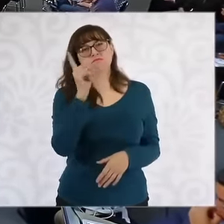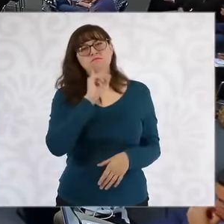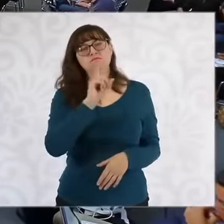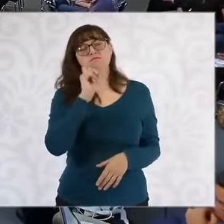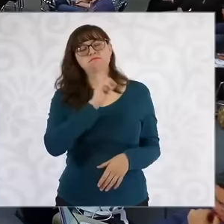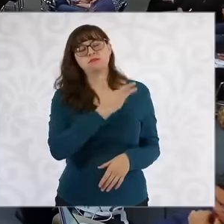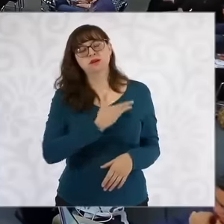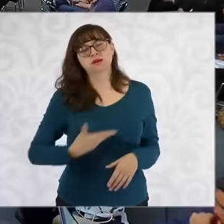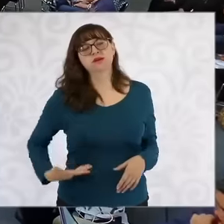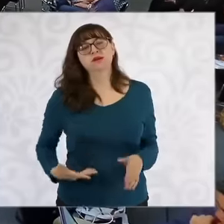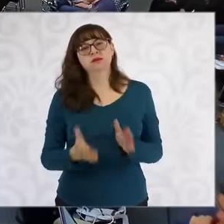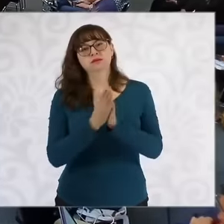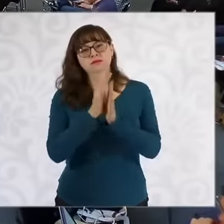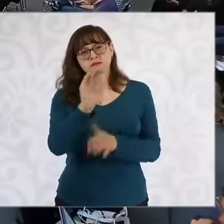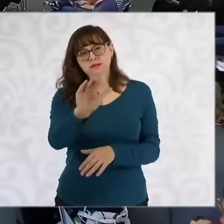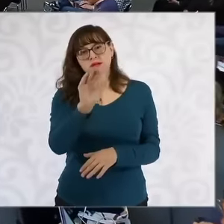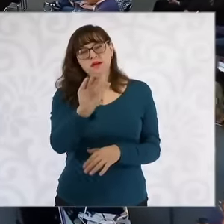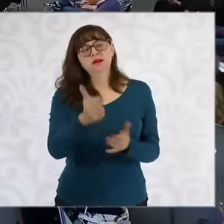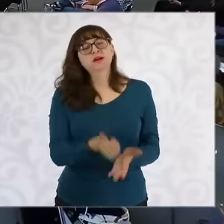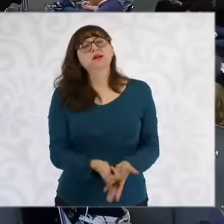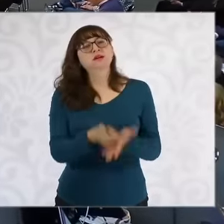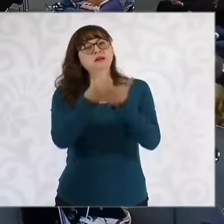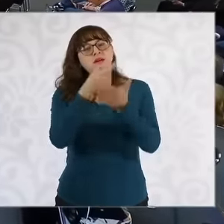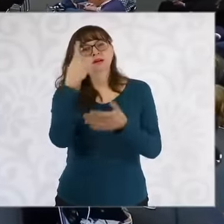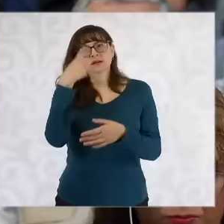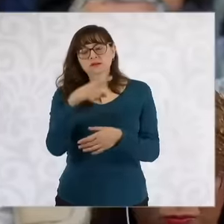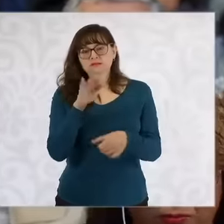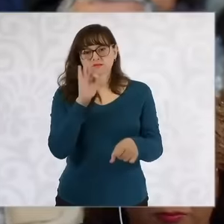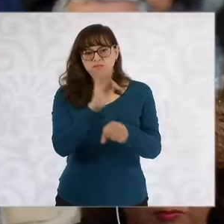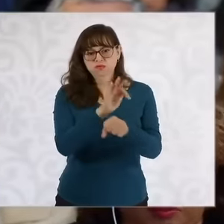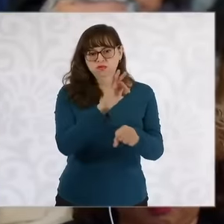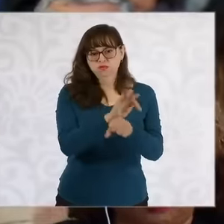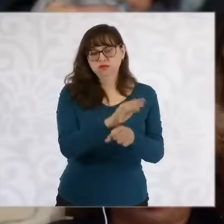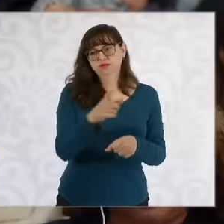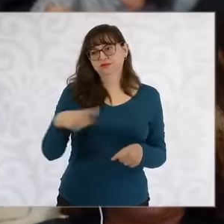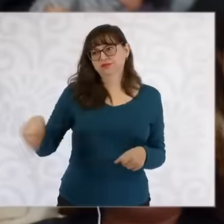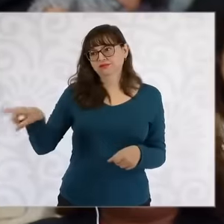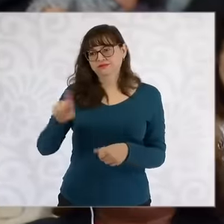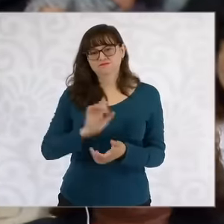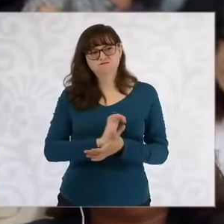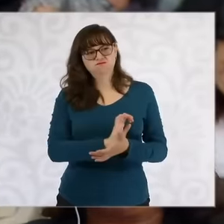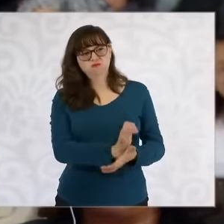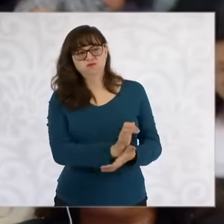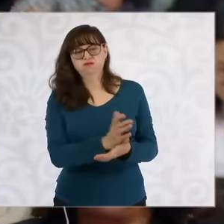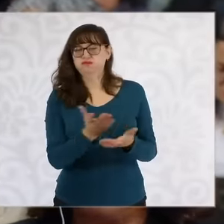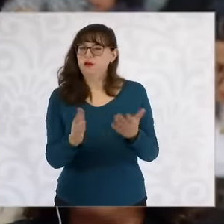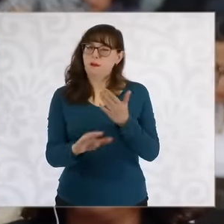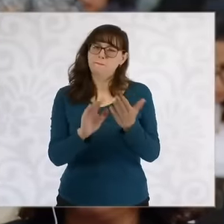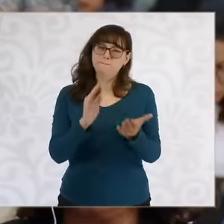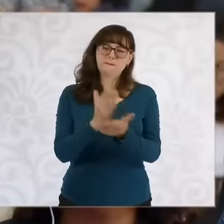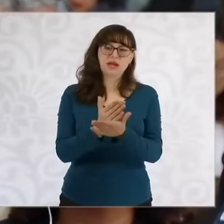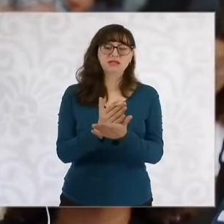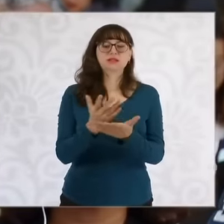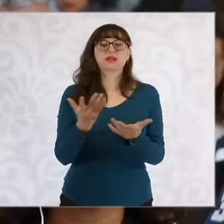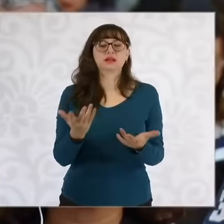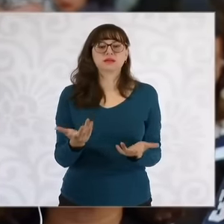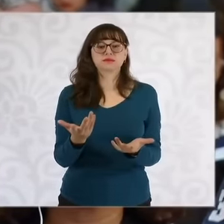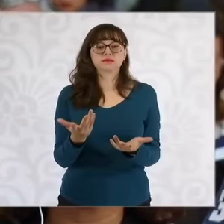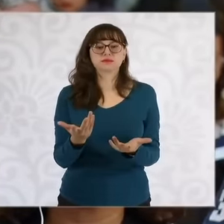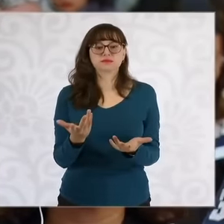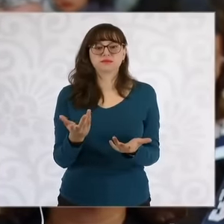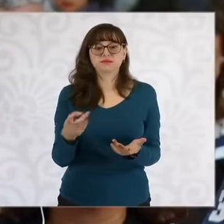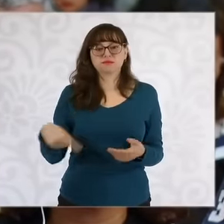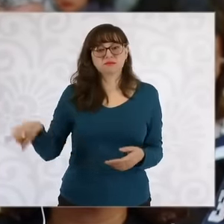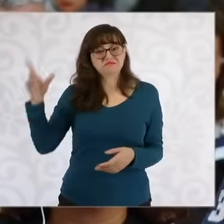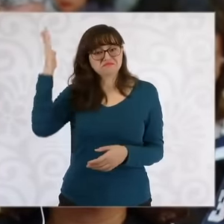este a partir de este sexenio, para que de esta manera no sigan siendo pisoteados los derechos de los trabajadores por líderes